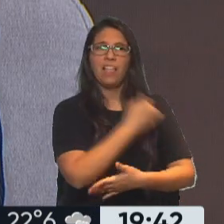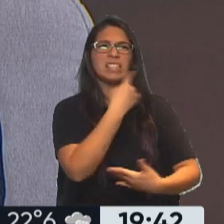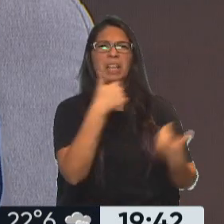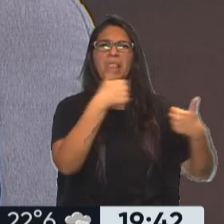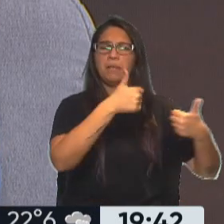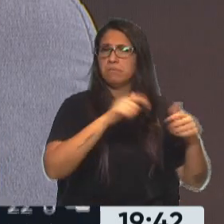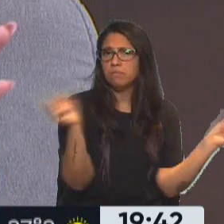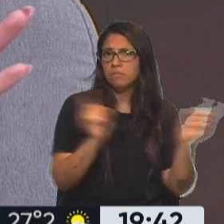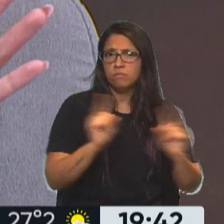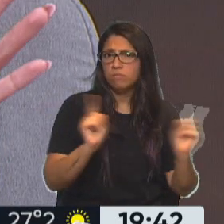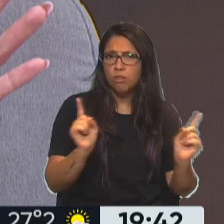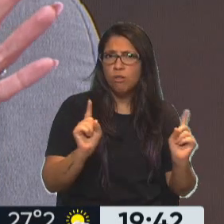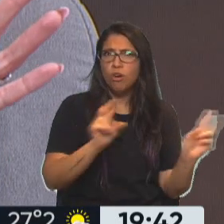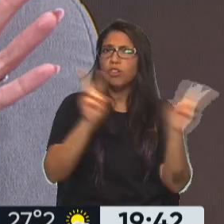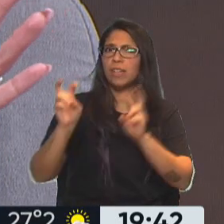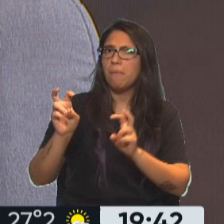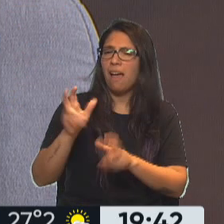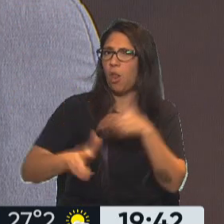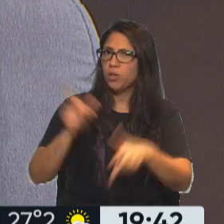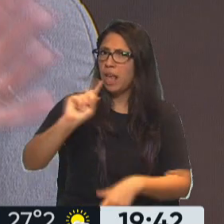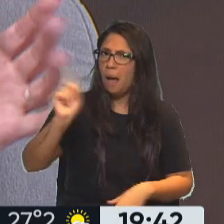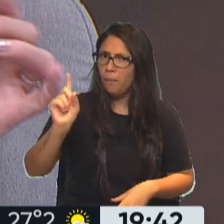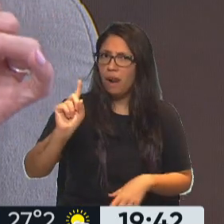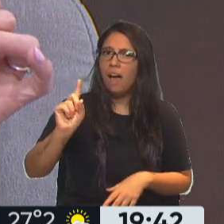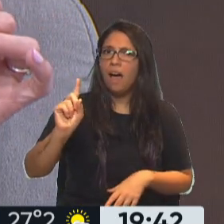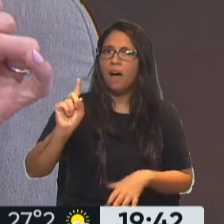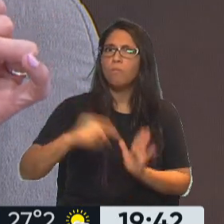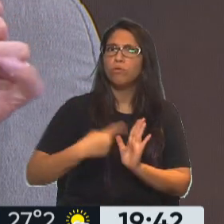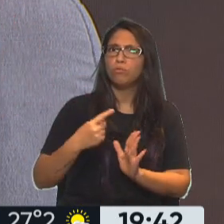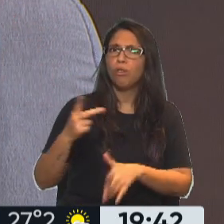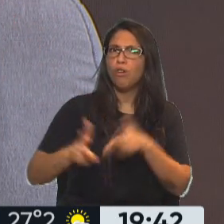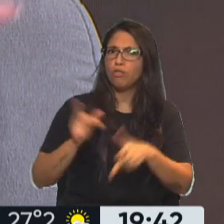pudieran existir de otro tema tabú, ¿no? Otro tema que yo creo que fue tabú para la